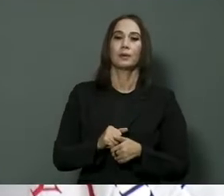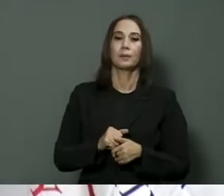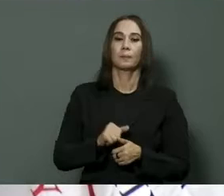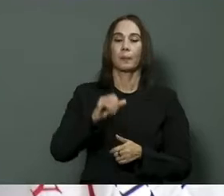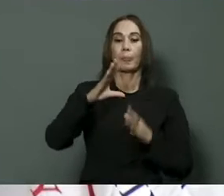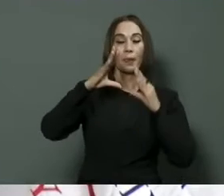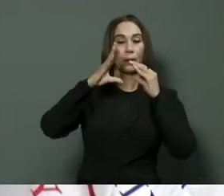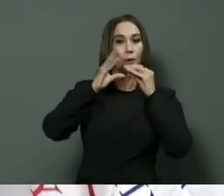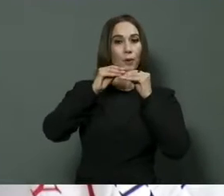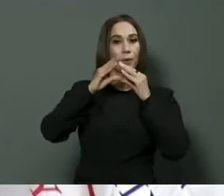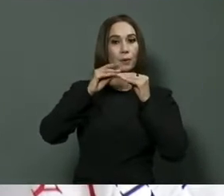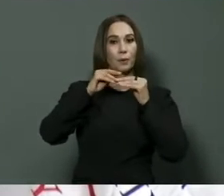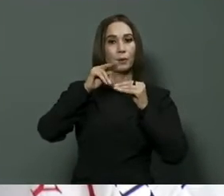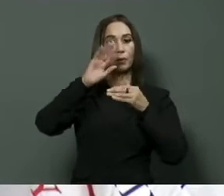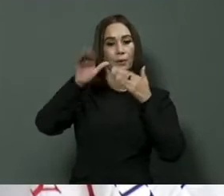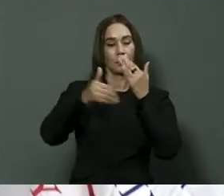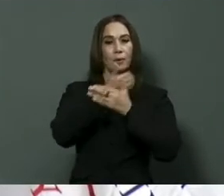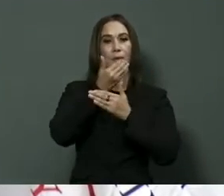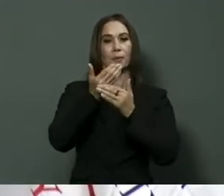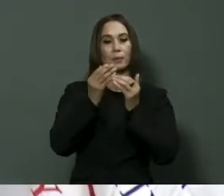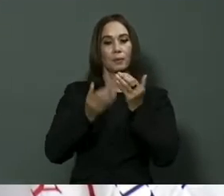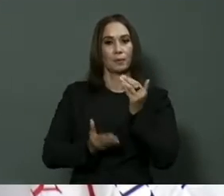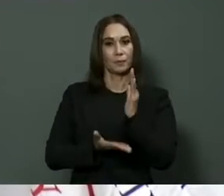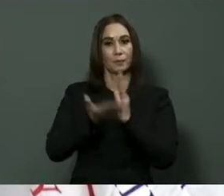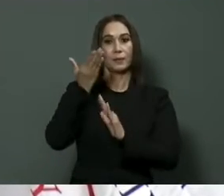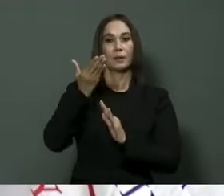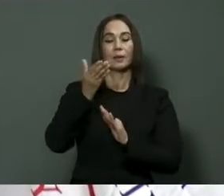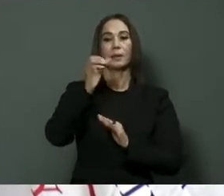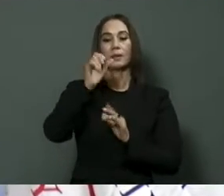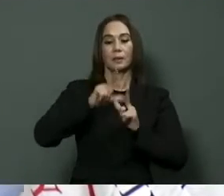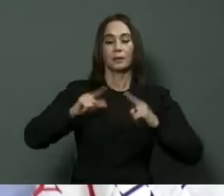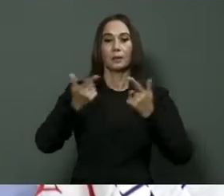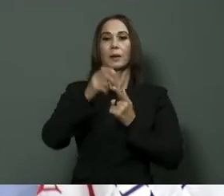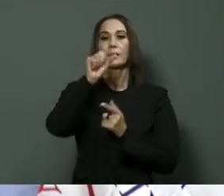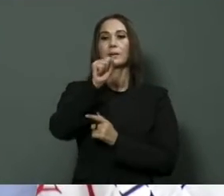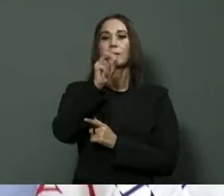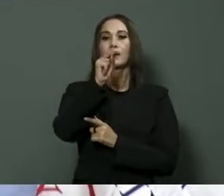en el Club Nuevo Renacer del barrio San Martín,